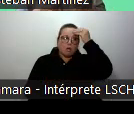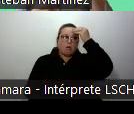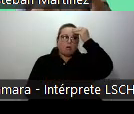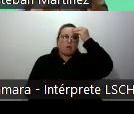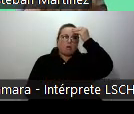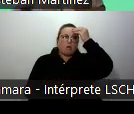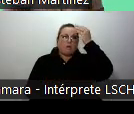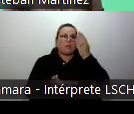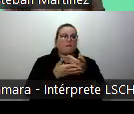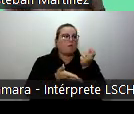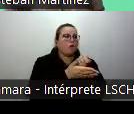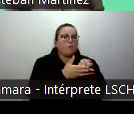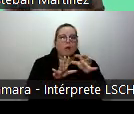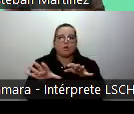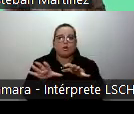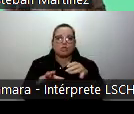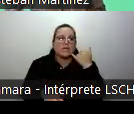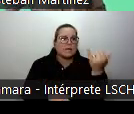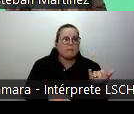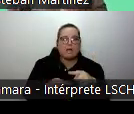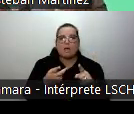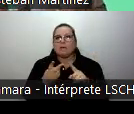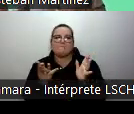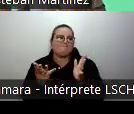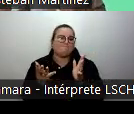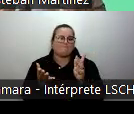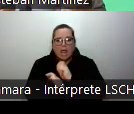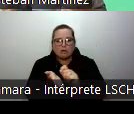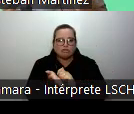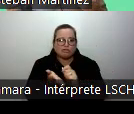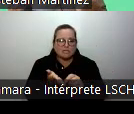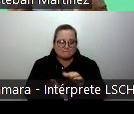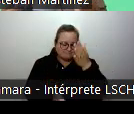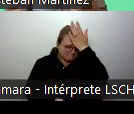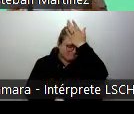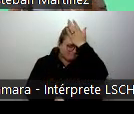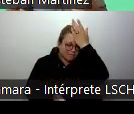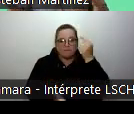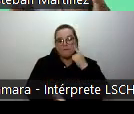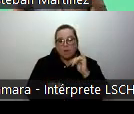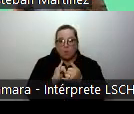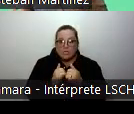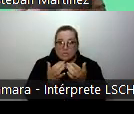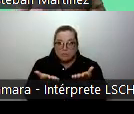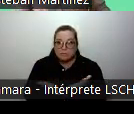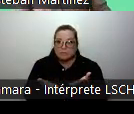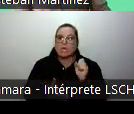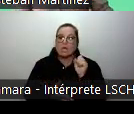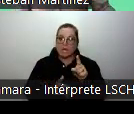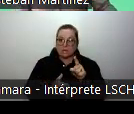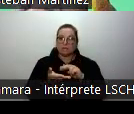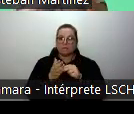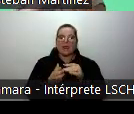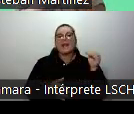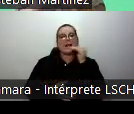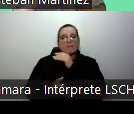tenías que comprar algo haber llamado a alguien eh haber anotado algo en particular ver tu WhatsApp etcétera si eso te pasa anótalo